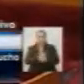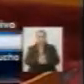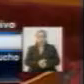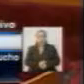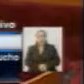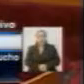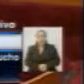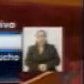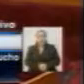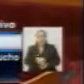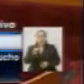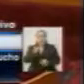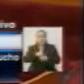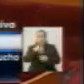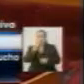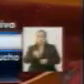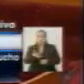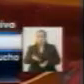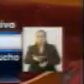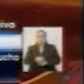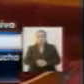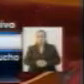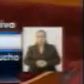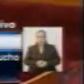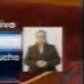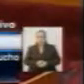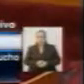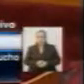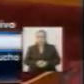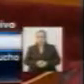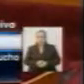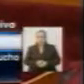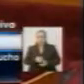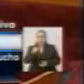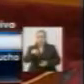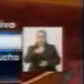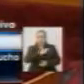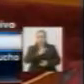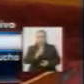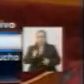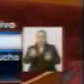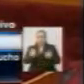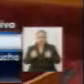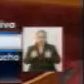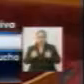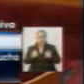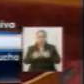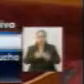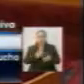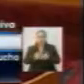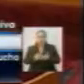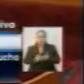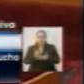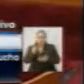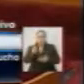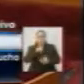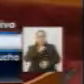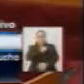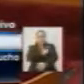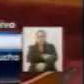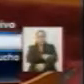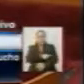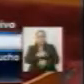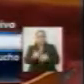y en honor a la verdad este gobierno ha tenido la determinación y el coraje